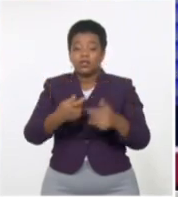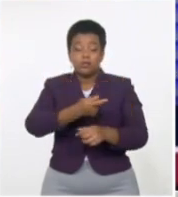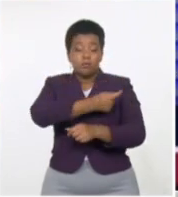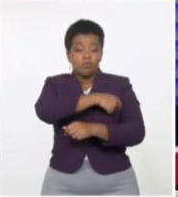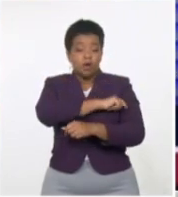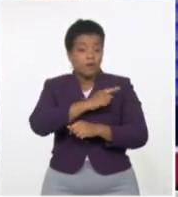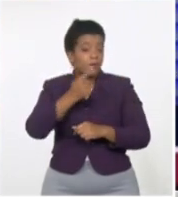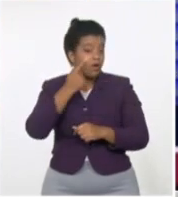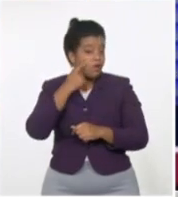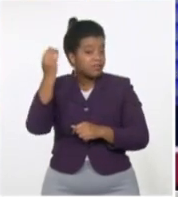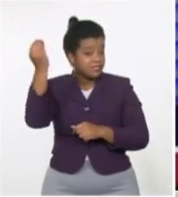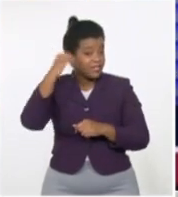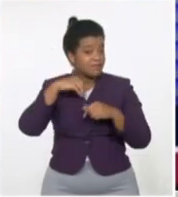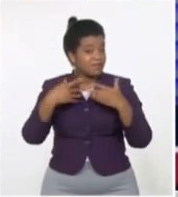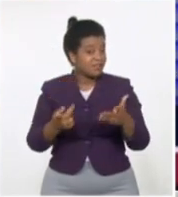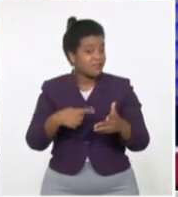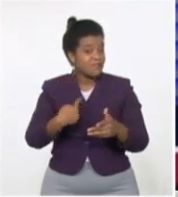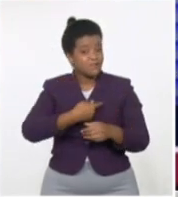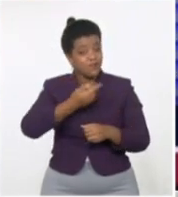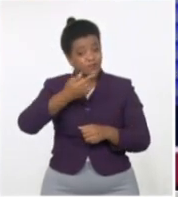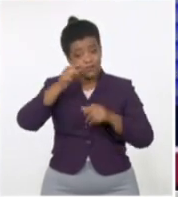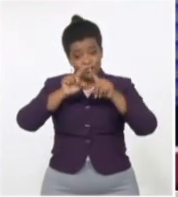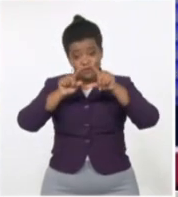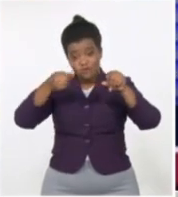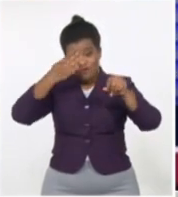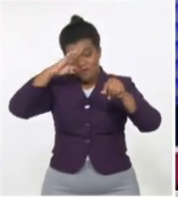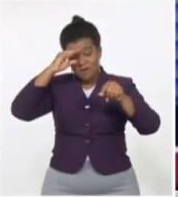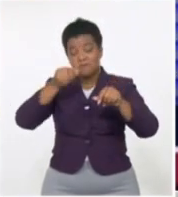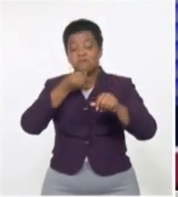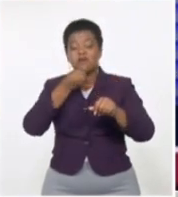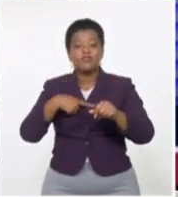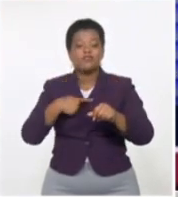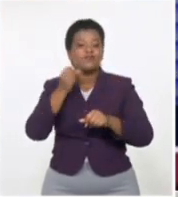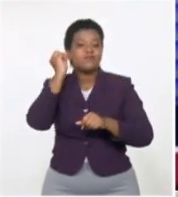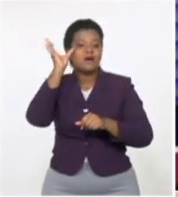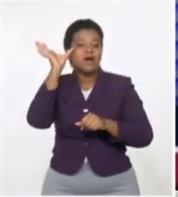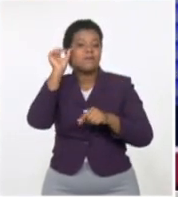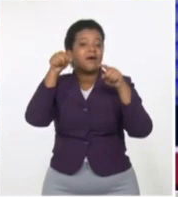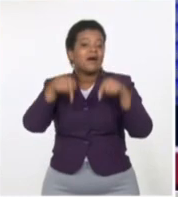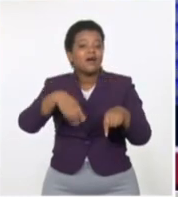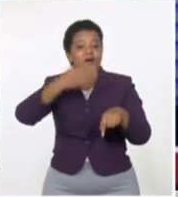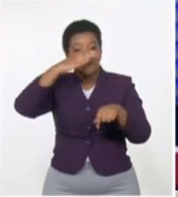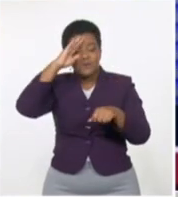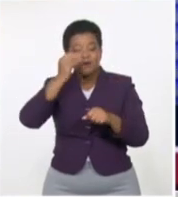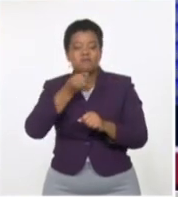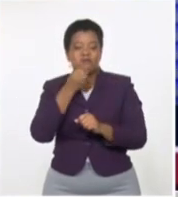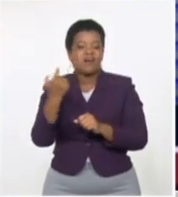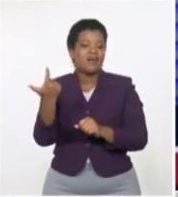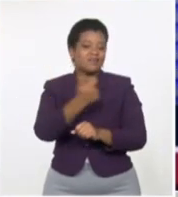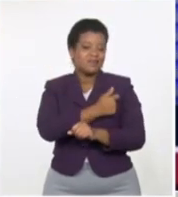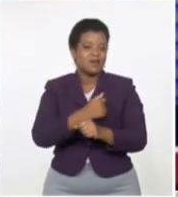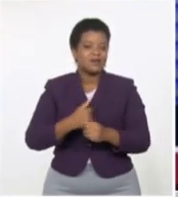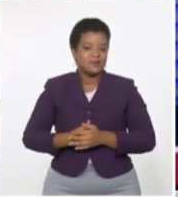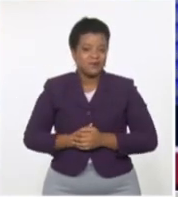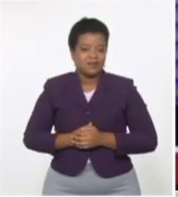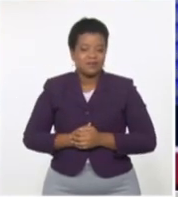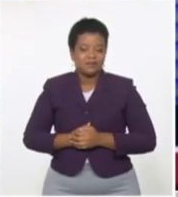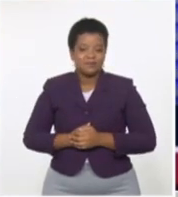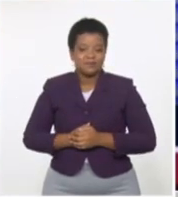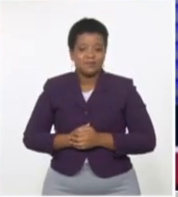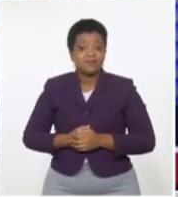que tenemos el gran privilegio de poder vacunarlo con nuestras propias vacunas y que nos permita tratar